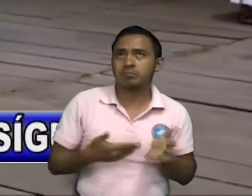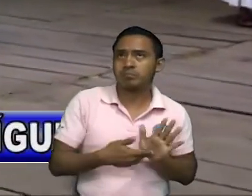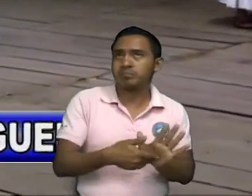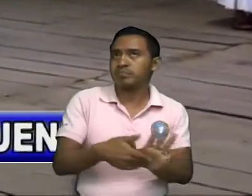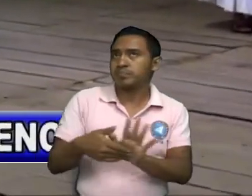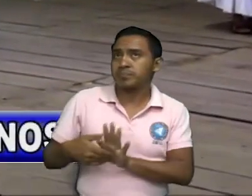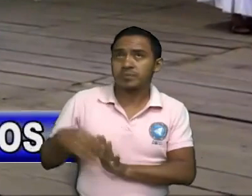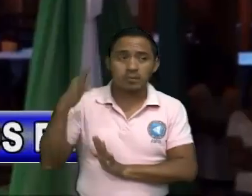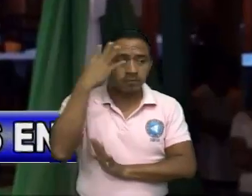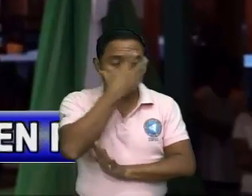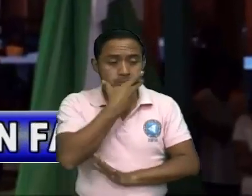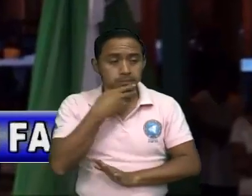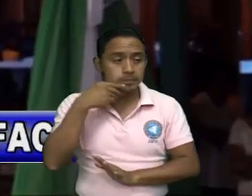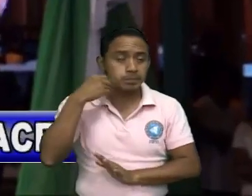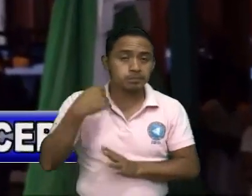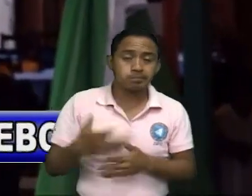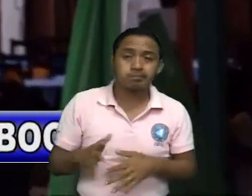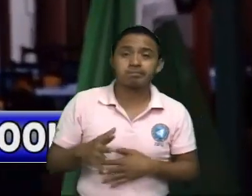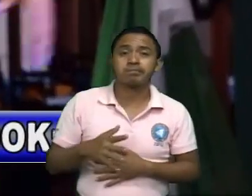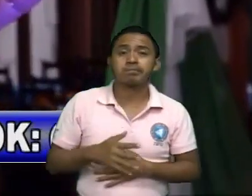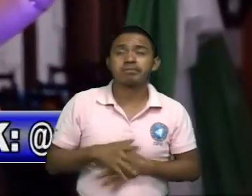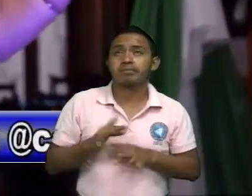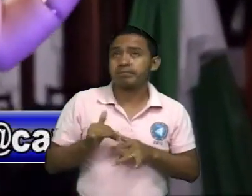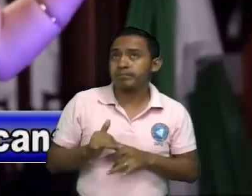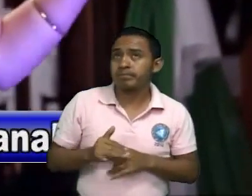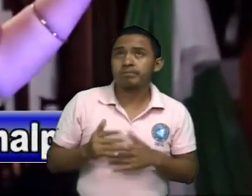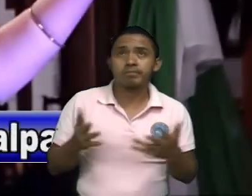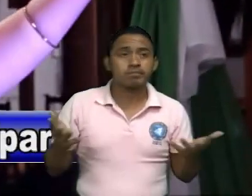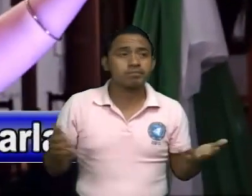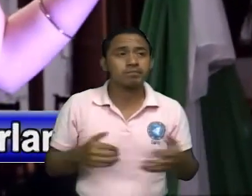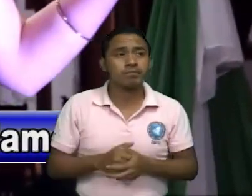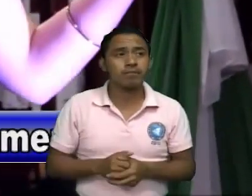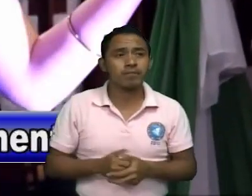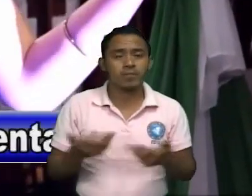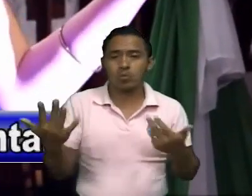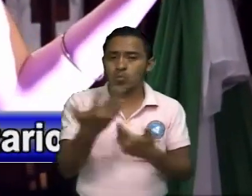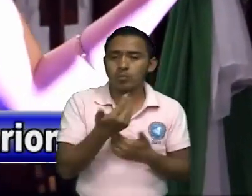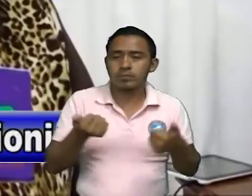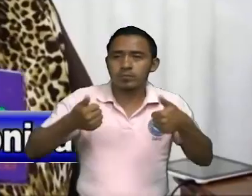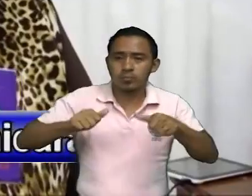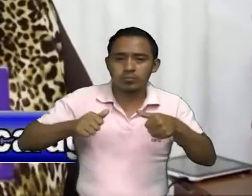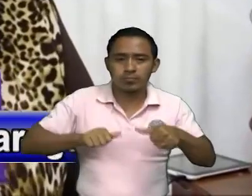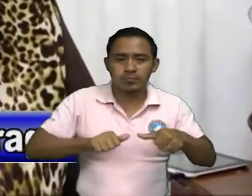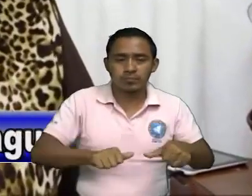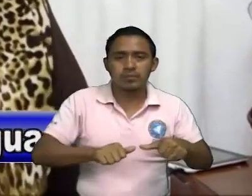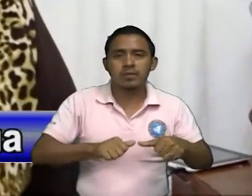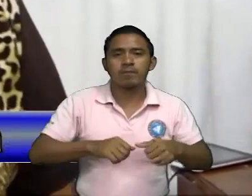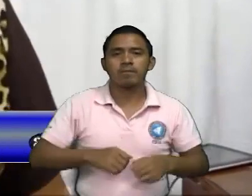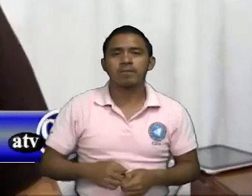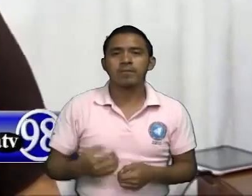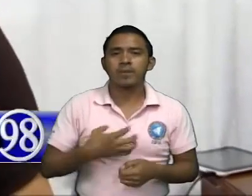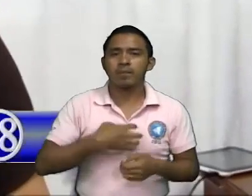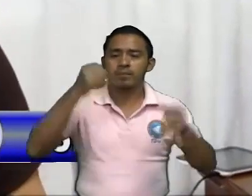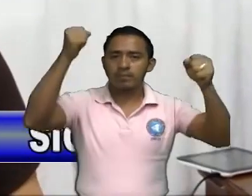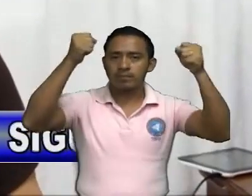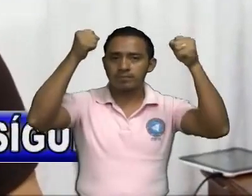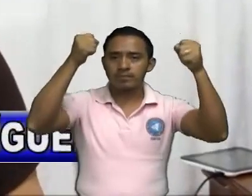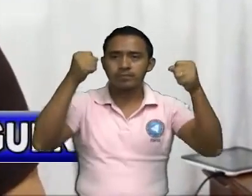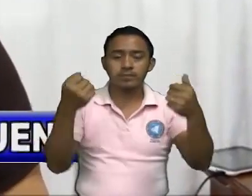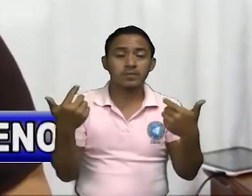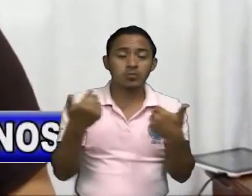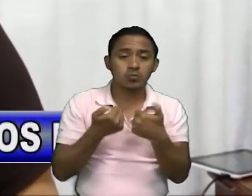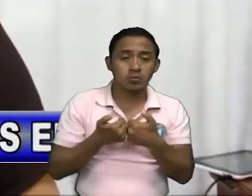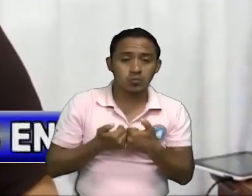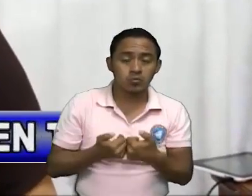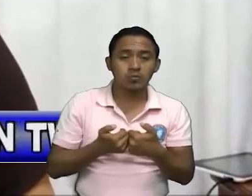vestuarios lindísimos. Hemos logrado, digamos, consensuar en que la ganadora como